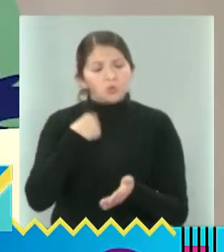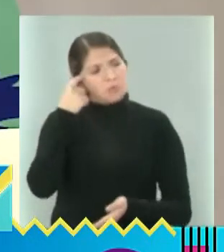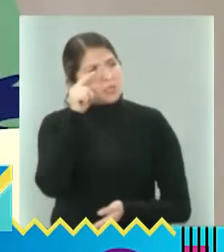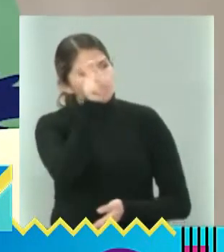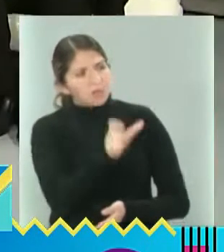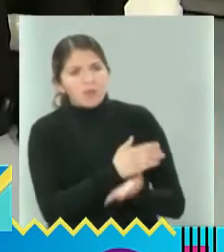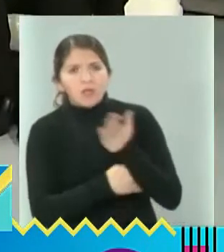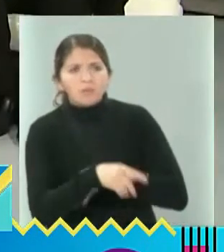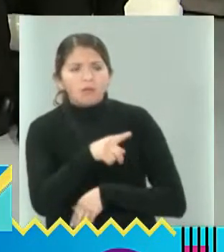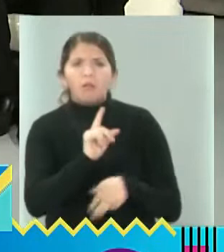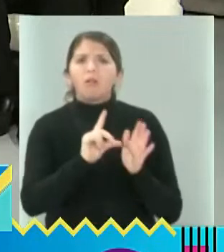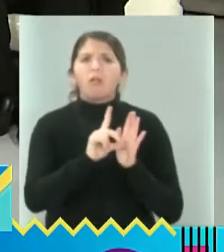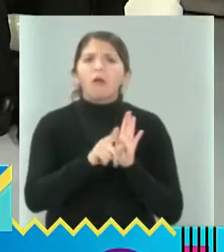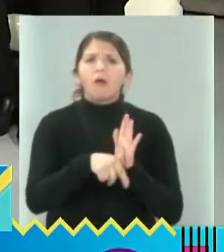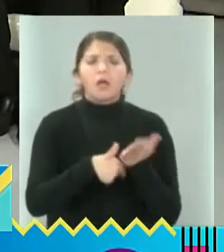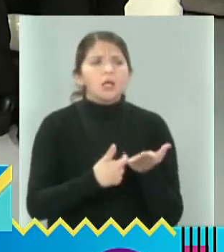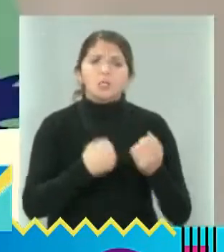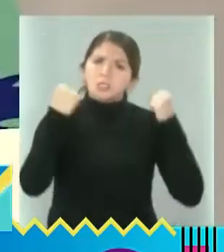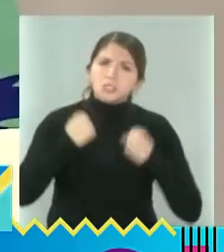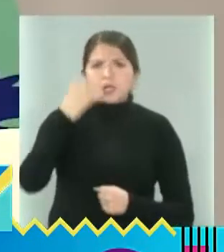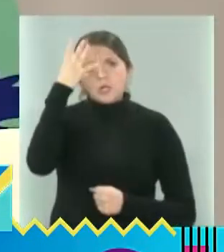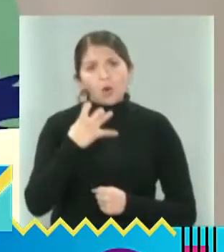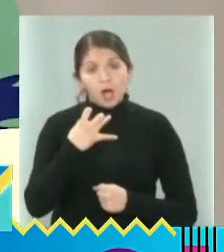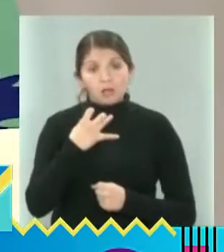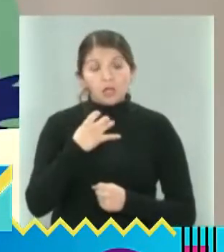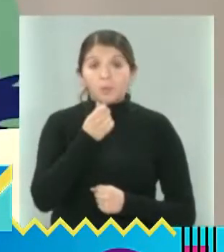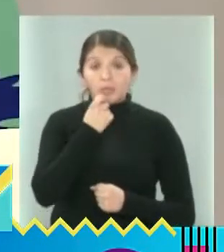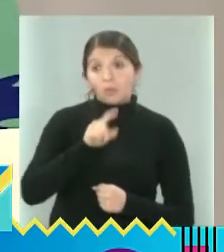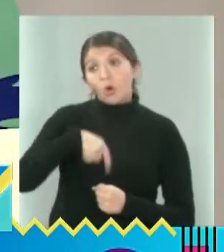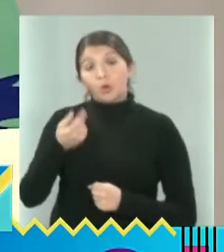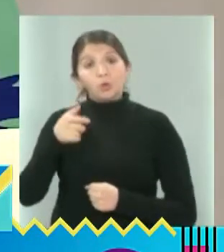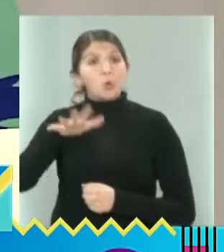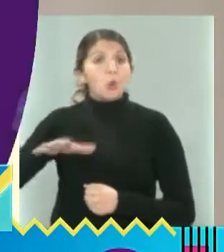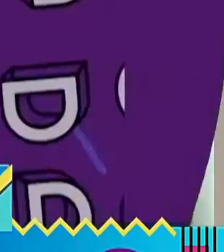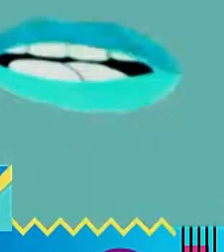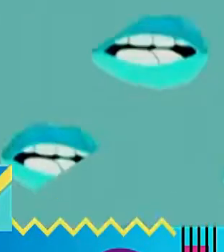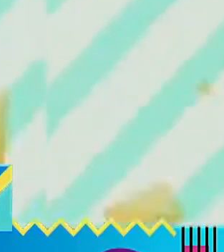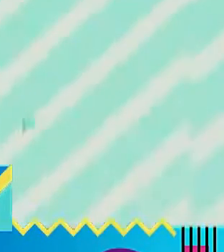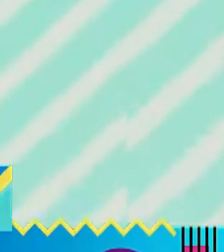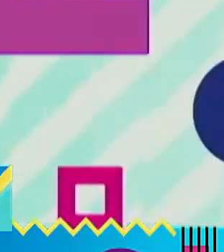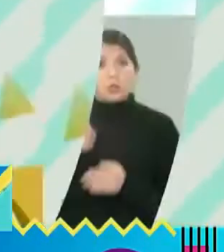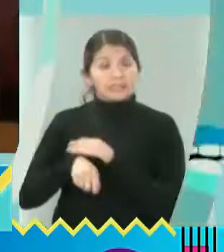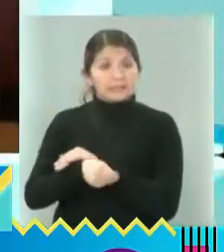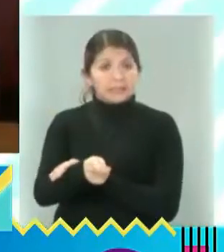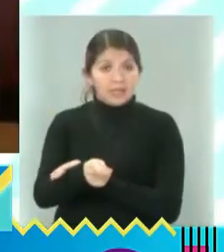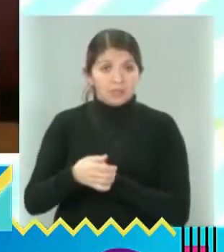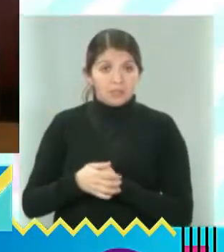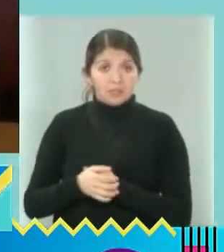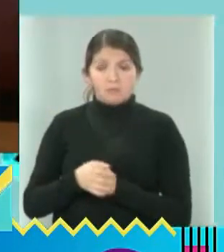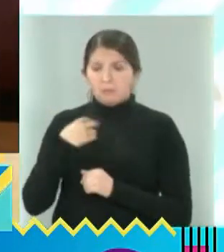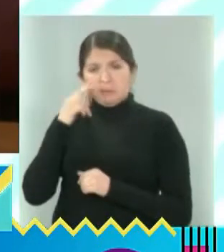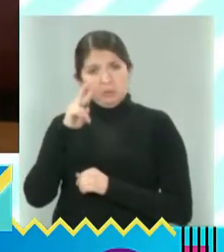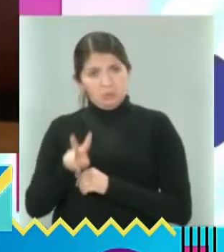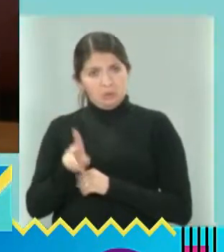una discapacidad, pero cuando uno va a cualquier lugar a hacer un trámite, lo que sea, muchas veces los operarios y